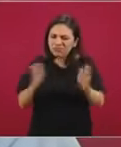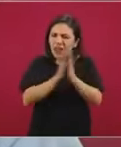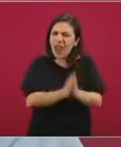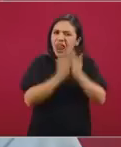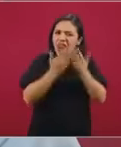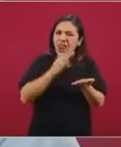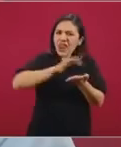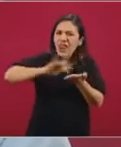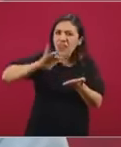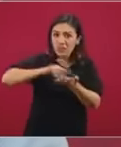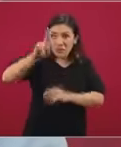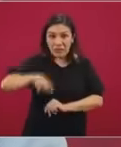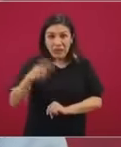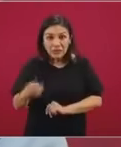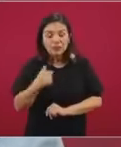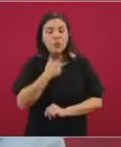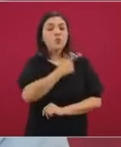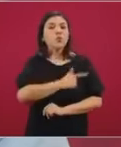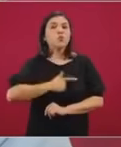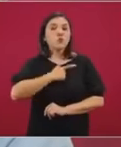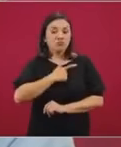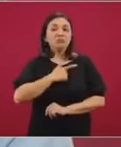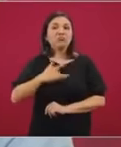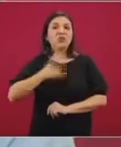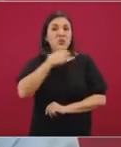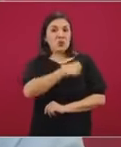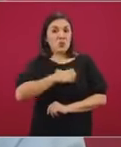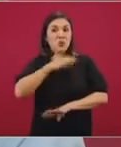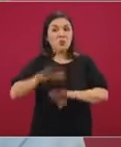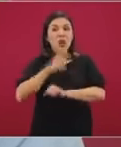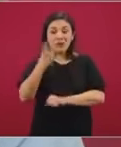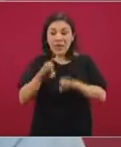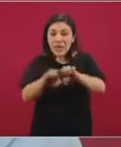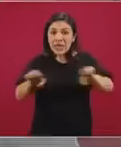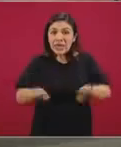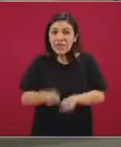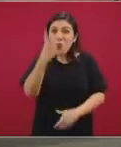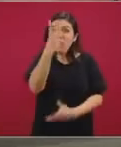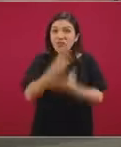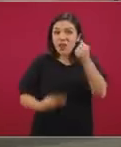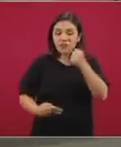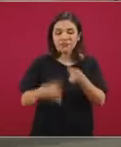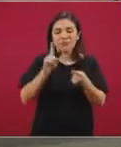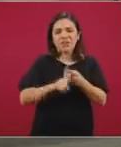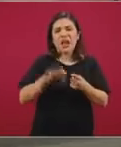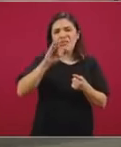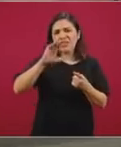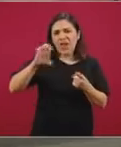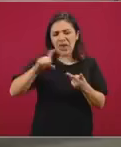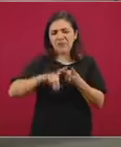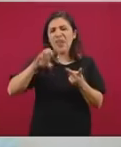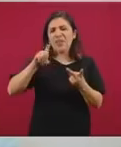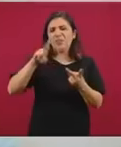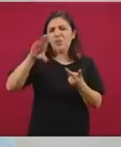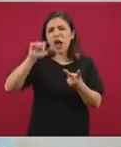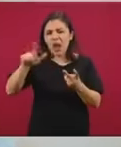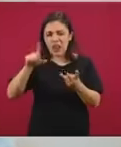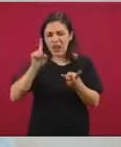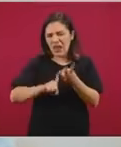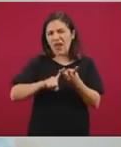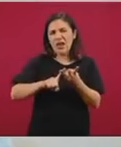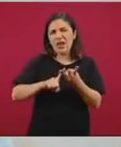muy contentos porque además, como parte de este equipo tripartita, Fondo de Cultura, Educal, Dirección General de Publicaciones,